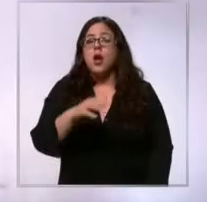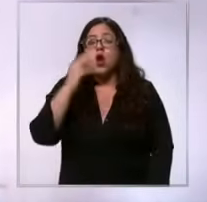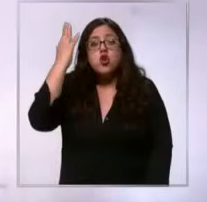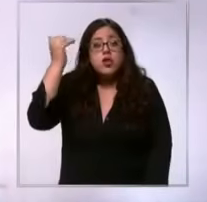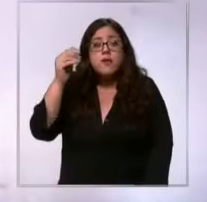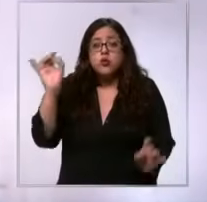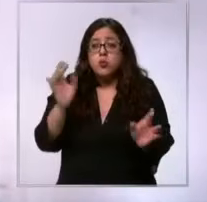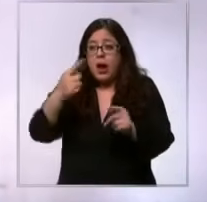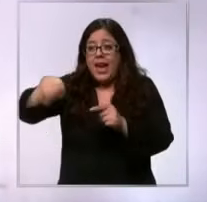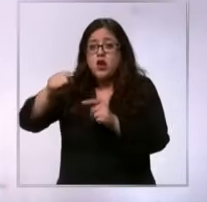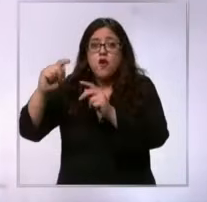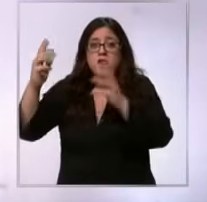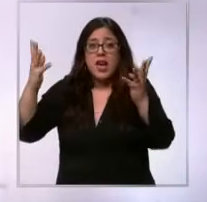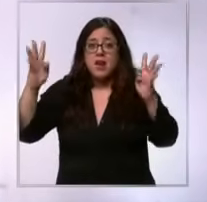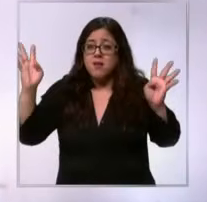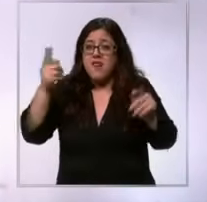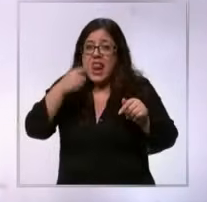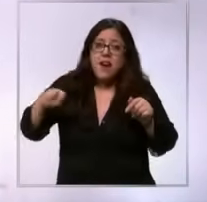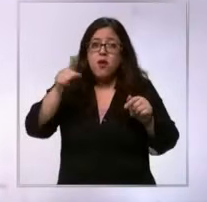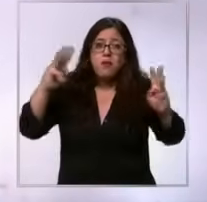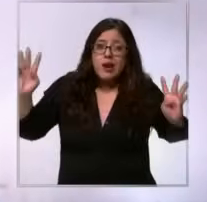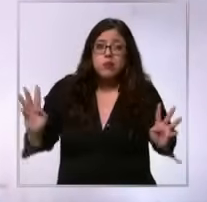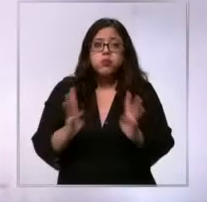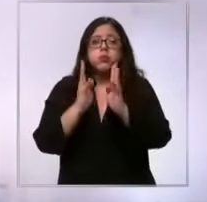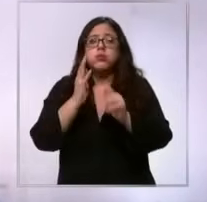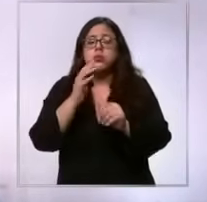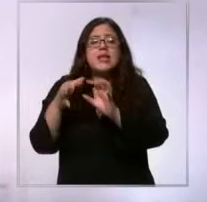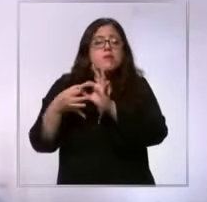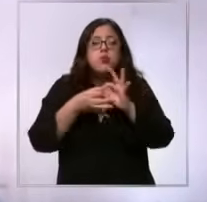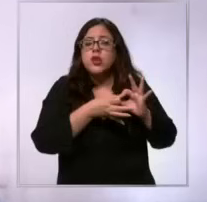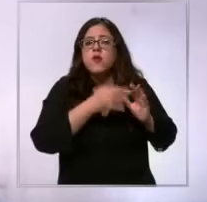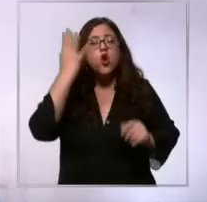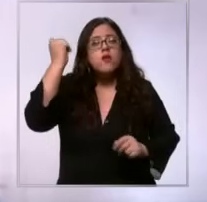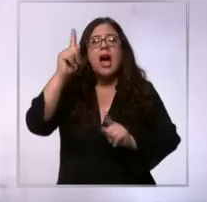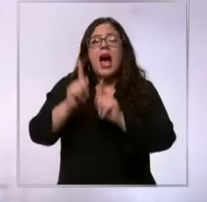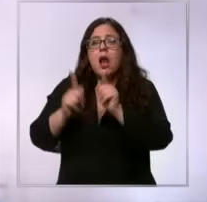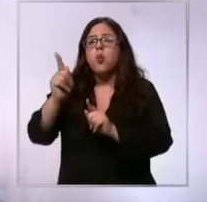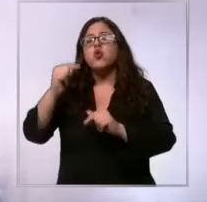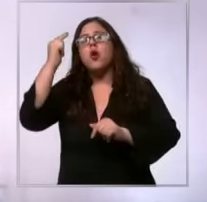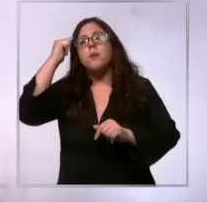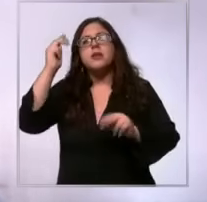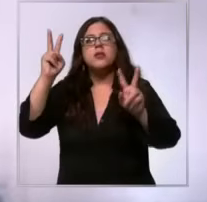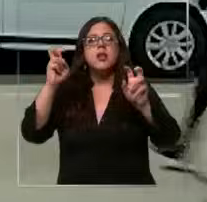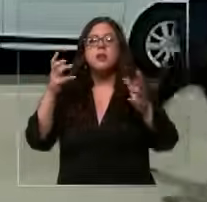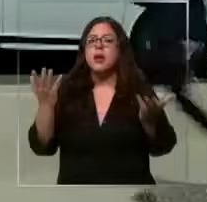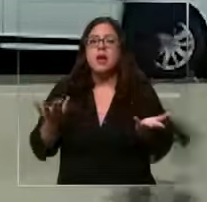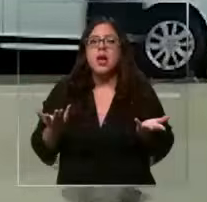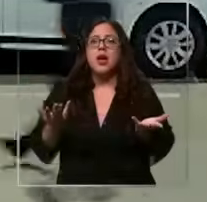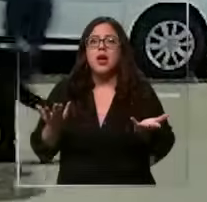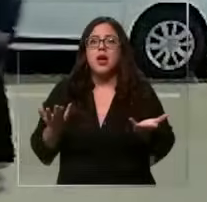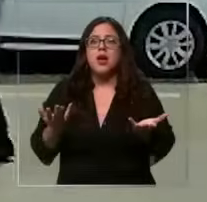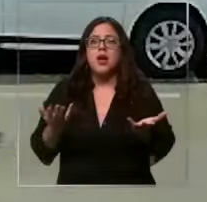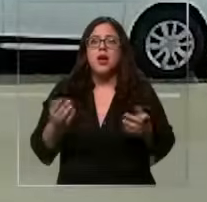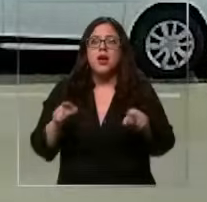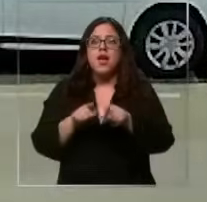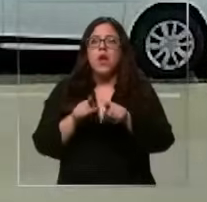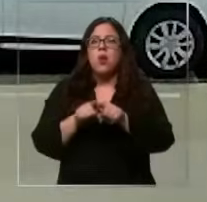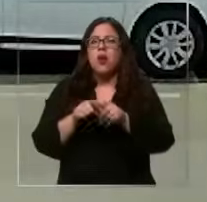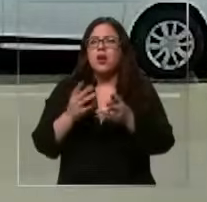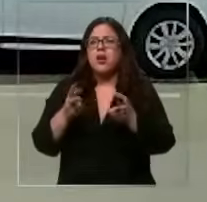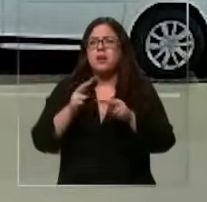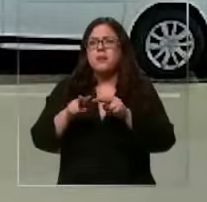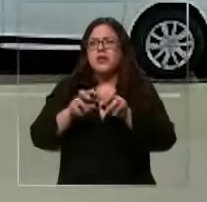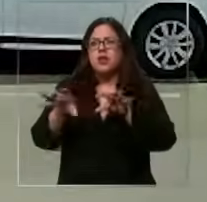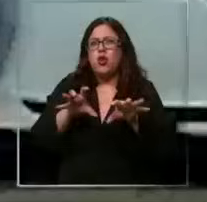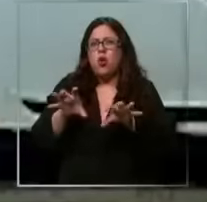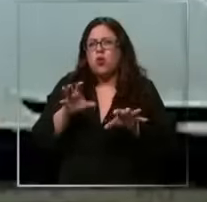o no van a volver, aparte que no sabemos la causa de la que fue. Hay algunos que dicen que fue por andar, como dicen vulgarmente, como las patas negras, por la niña.